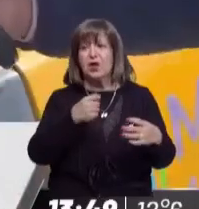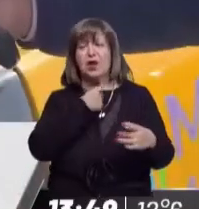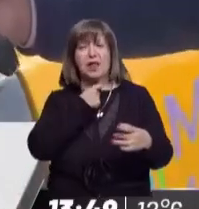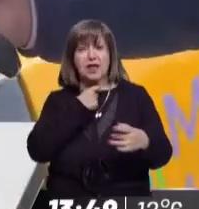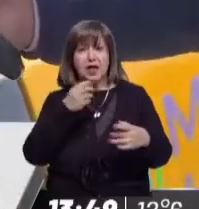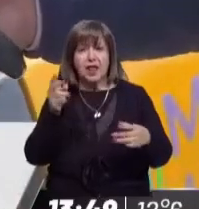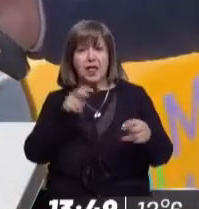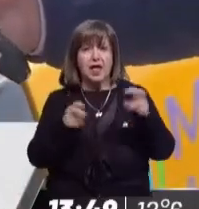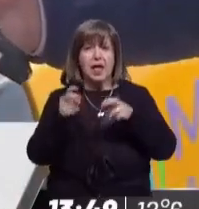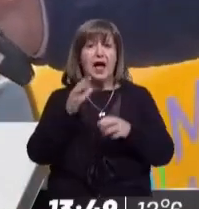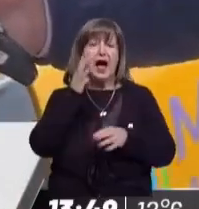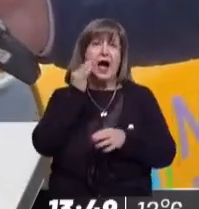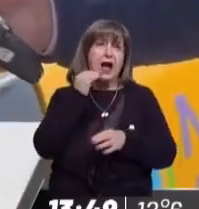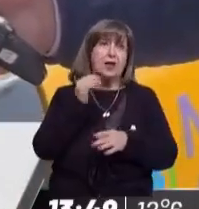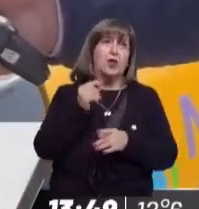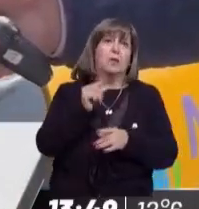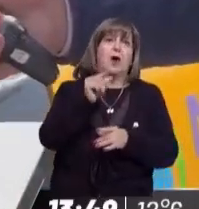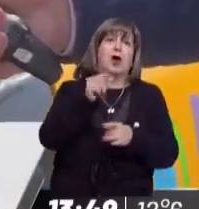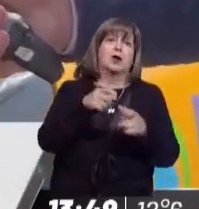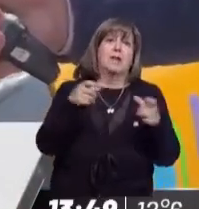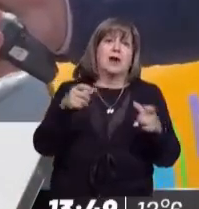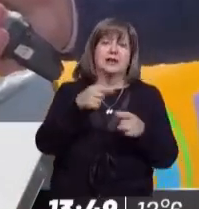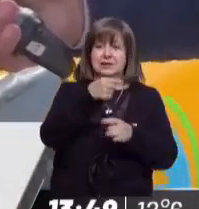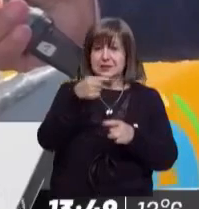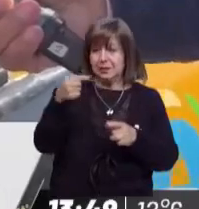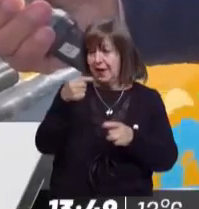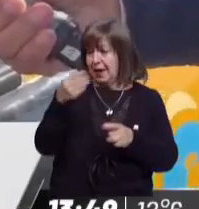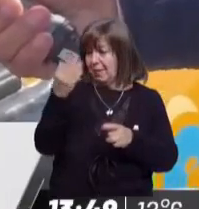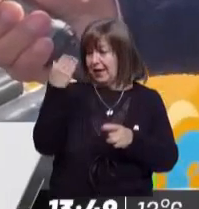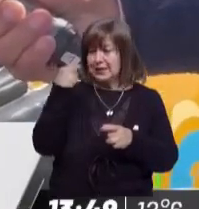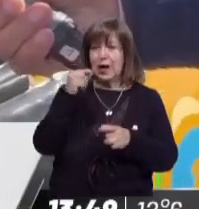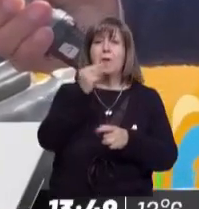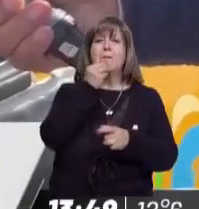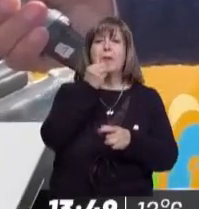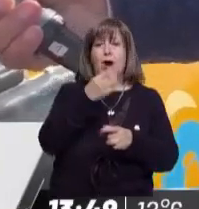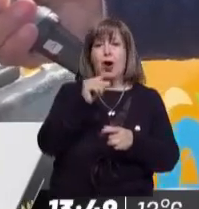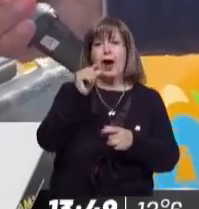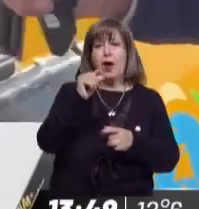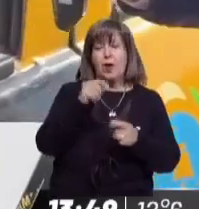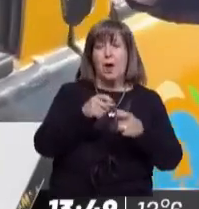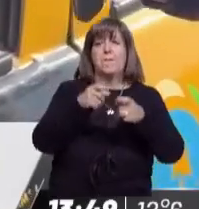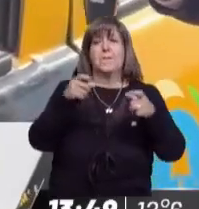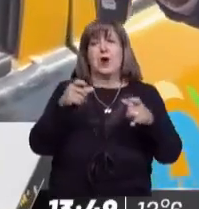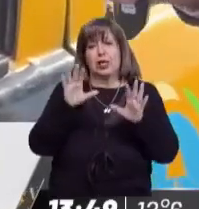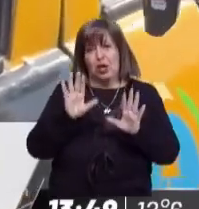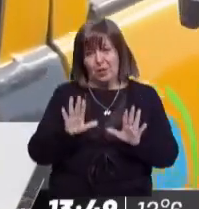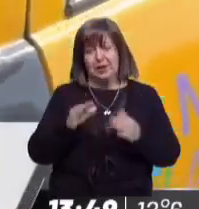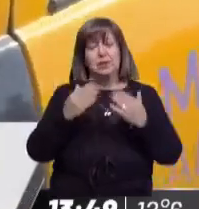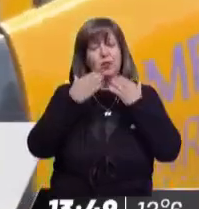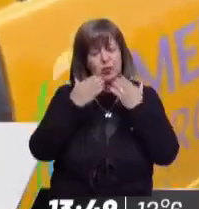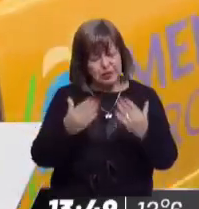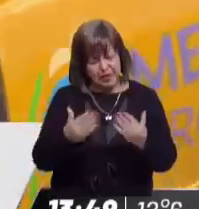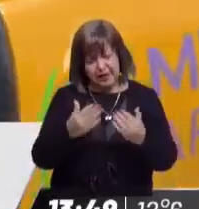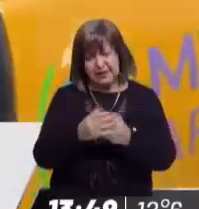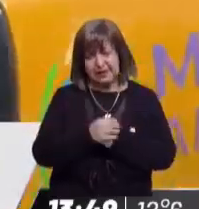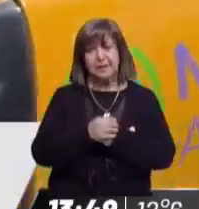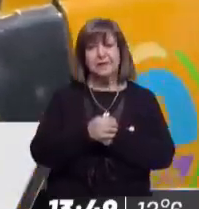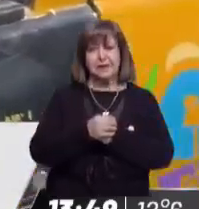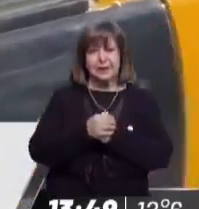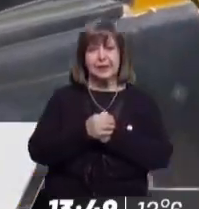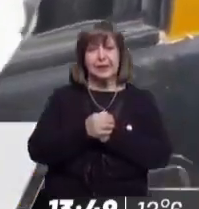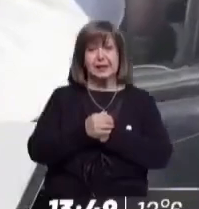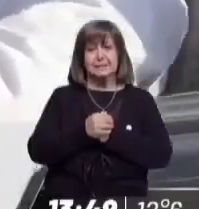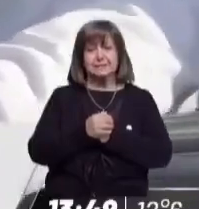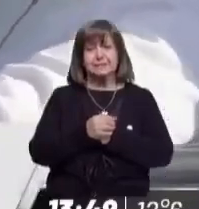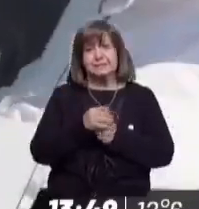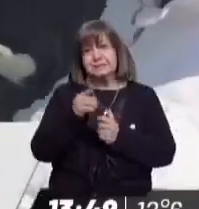Ha repunte? repuntado, sí, ha repuntado. Desde la semana pasada que mejoró un montón. Bueno, gracias por el testimonio. Bueno, ahí estaba otro